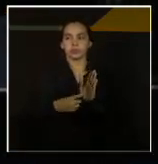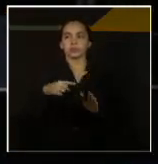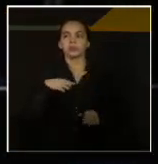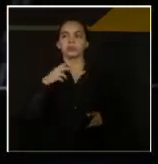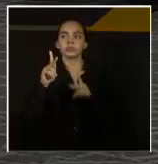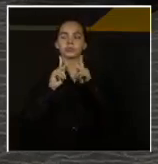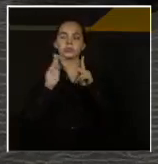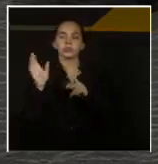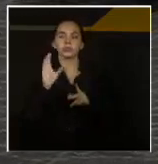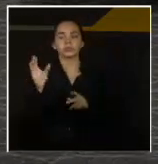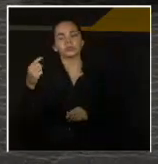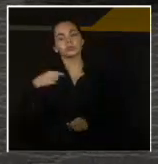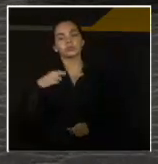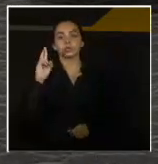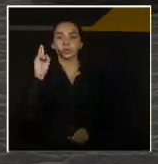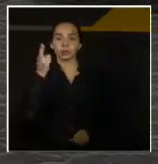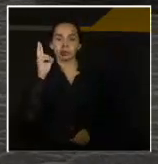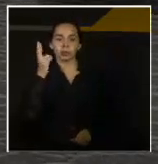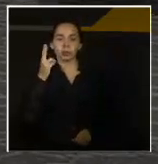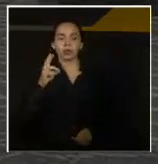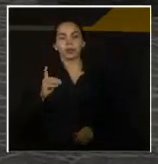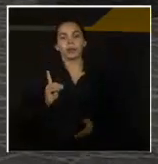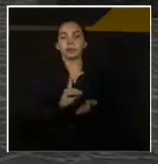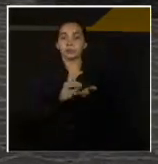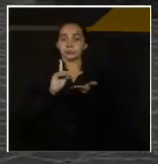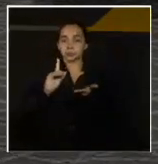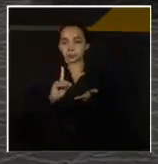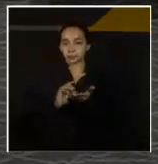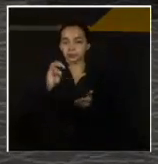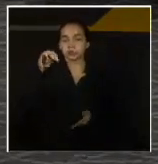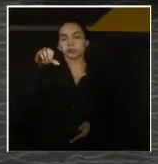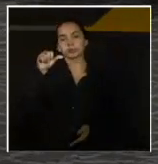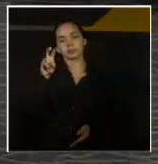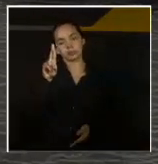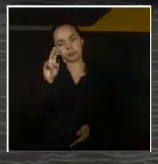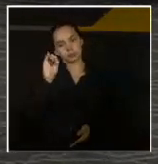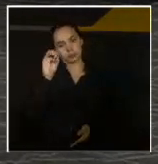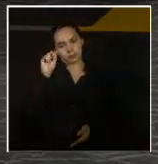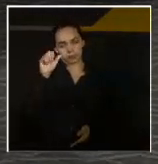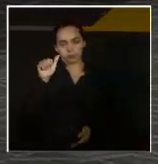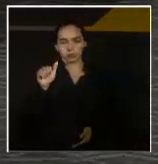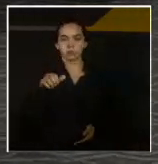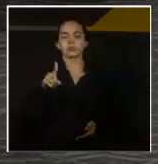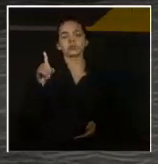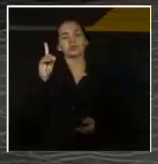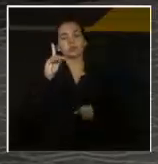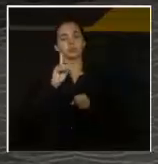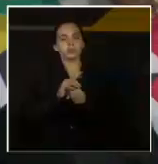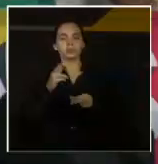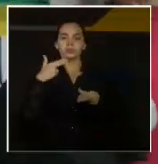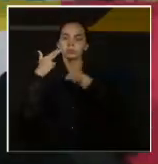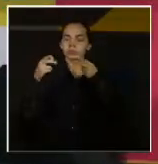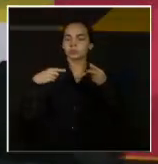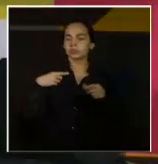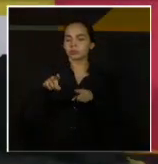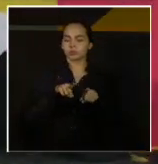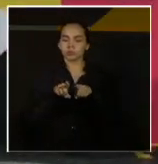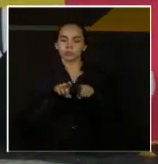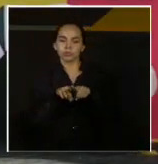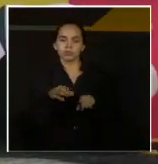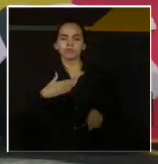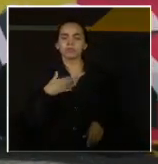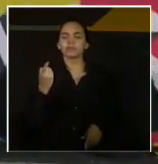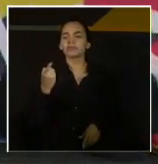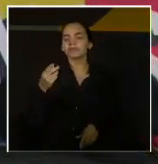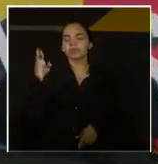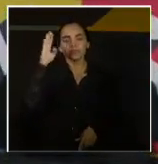platicarles que cuando estaba yo en la universidad, estudié Derecho en la Universidad Marista, estaba yo en séptimo semestre. Un día me habla uno de mis hermanos y me dice: Mauricio, ¿qué